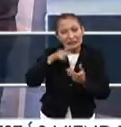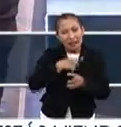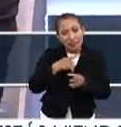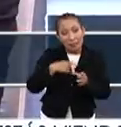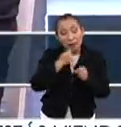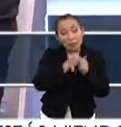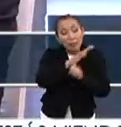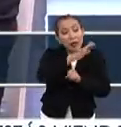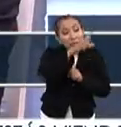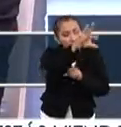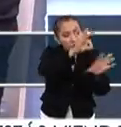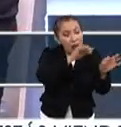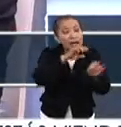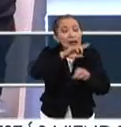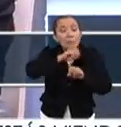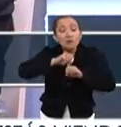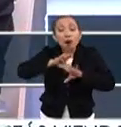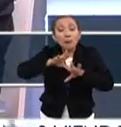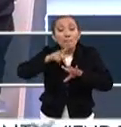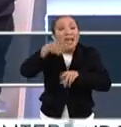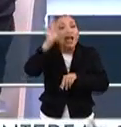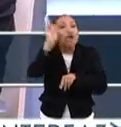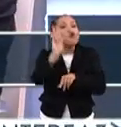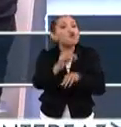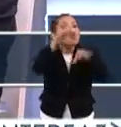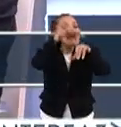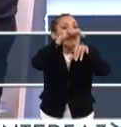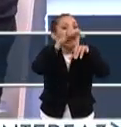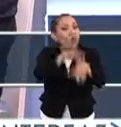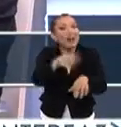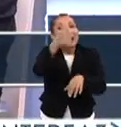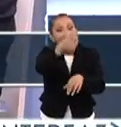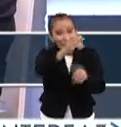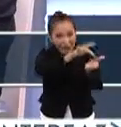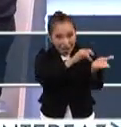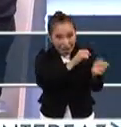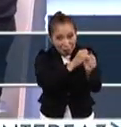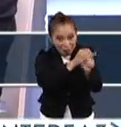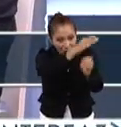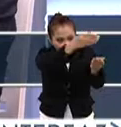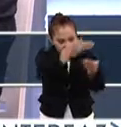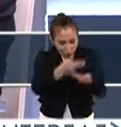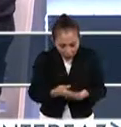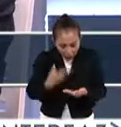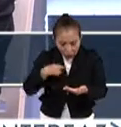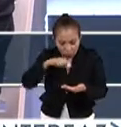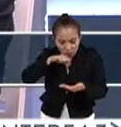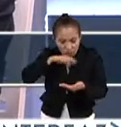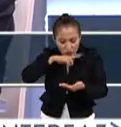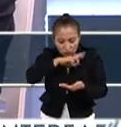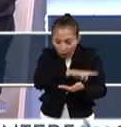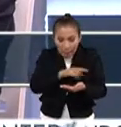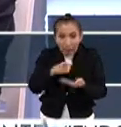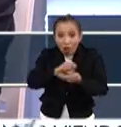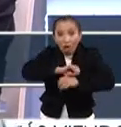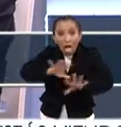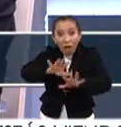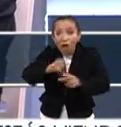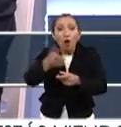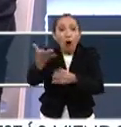que informar con inmediatez, pero con veracidad. Es decir, cada información corroborarla. No difundir rumores, no